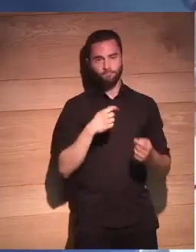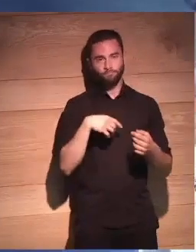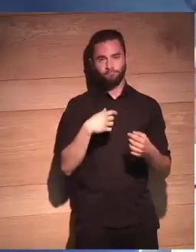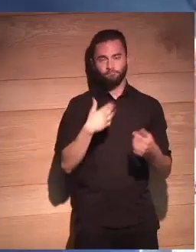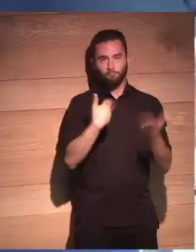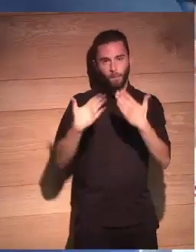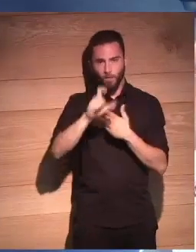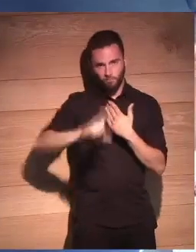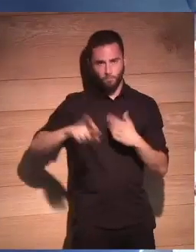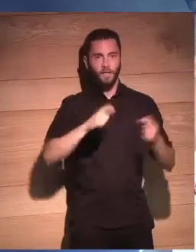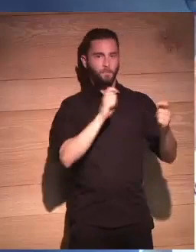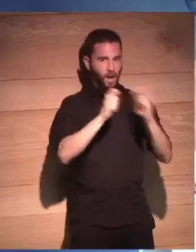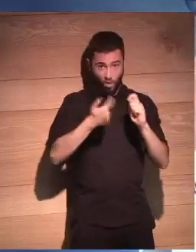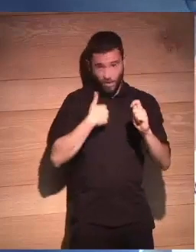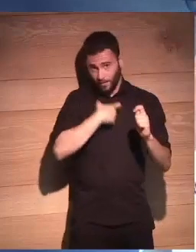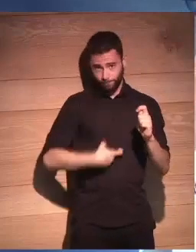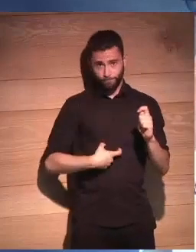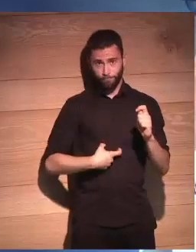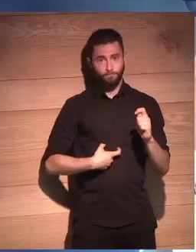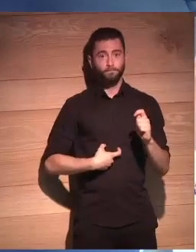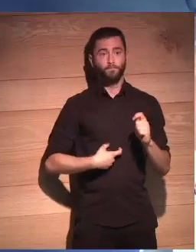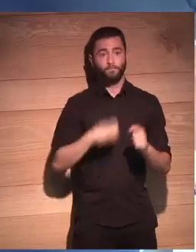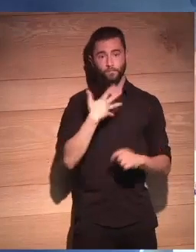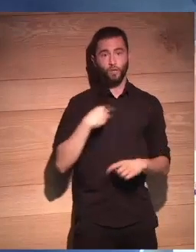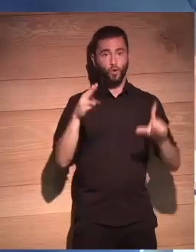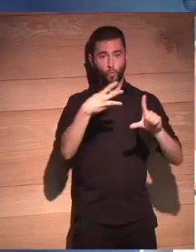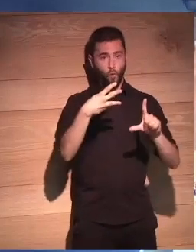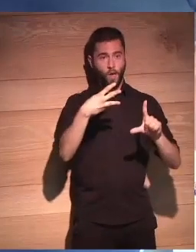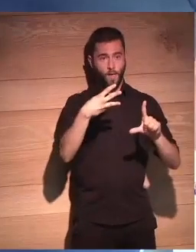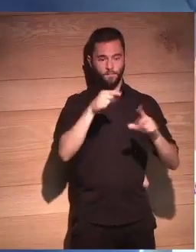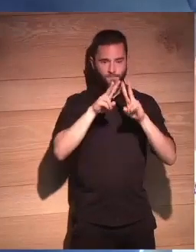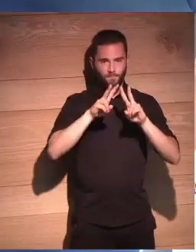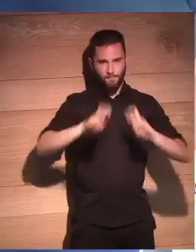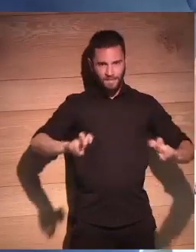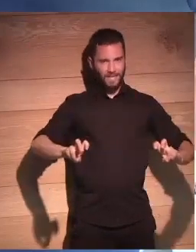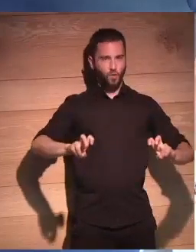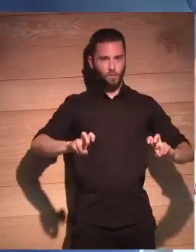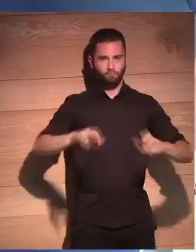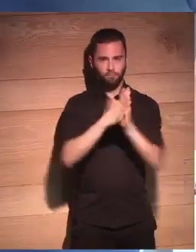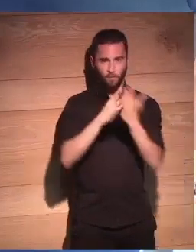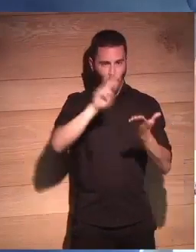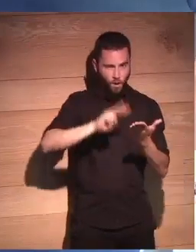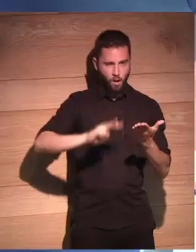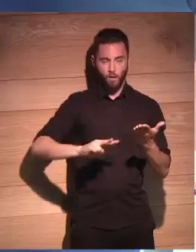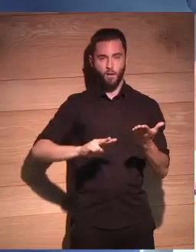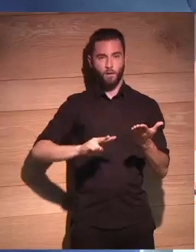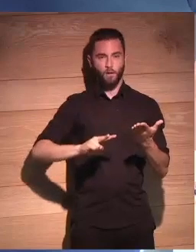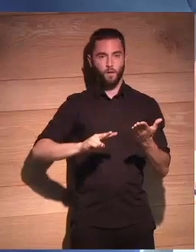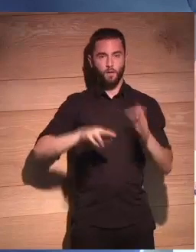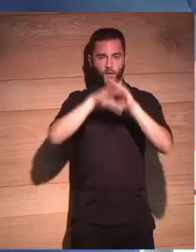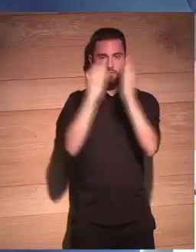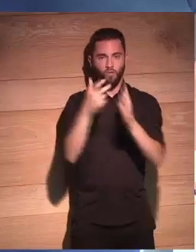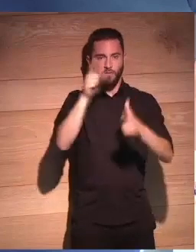ya lo sabrás tú, sí. Bueno, estuve en la web, ¿no?, haciendo investigaciones, me puse a leer libros, viajé